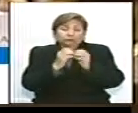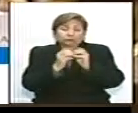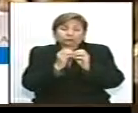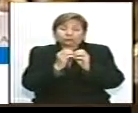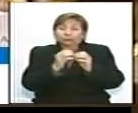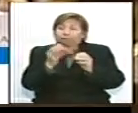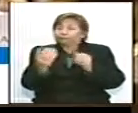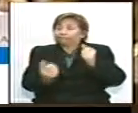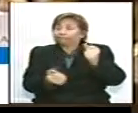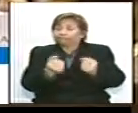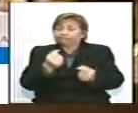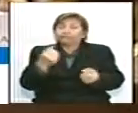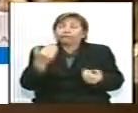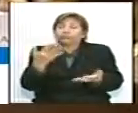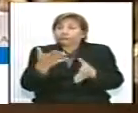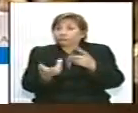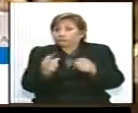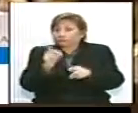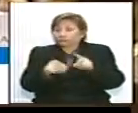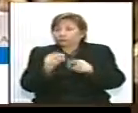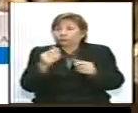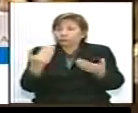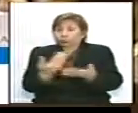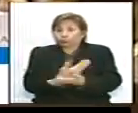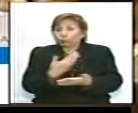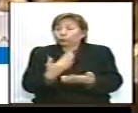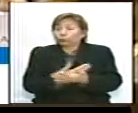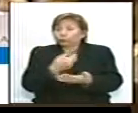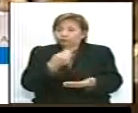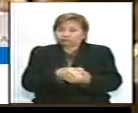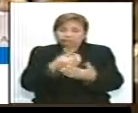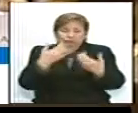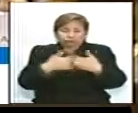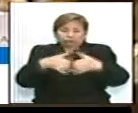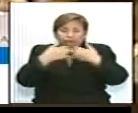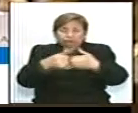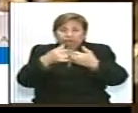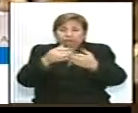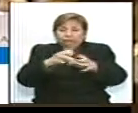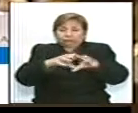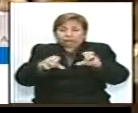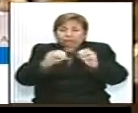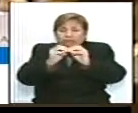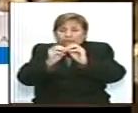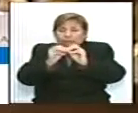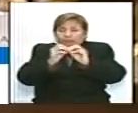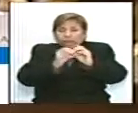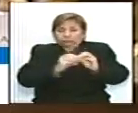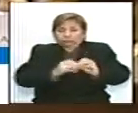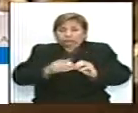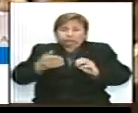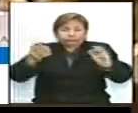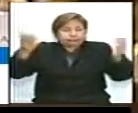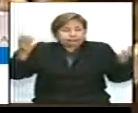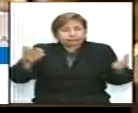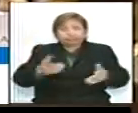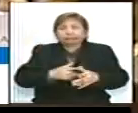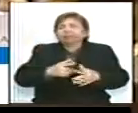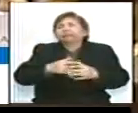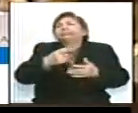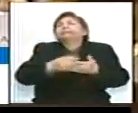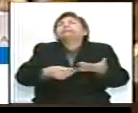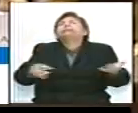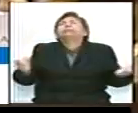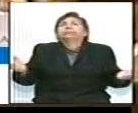patrulleros, que muchas veces son nuevos. O sea, hay que comprarle la batería, hay que hacer el mantenimiento. Entonces, ¿qué estamos